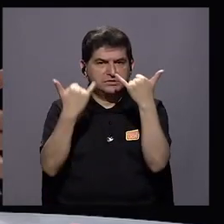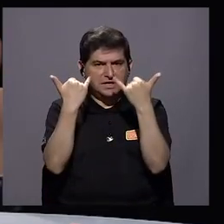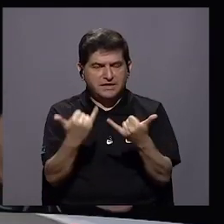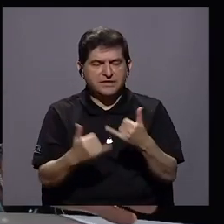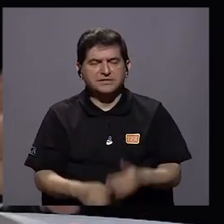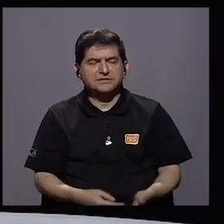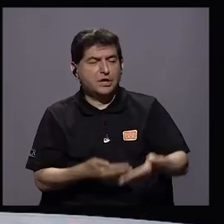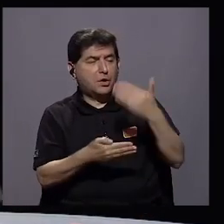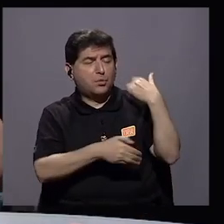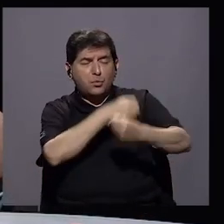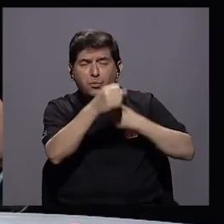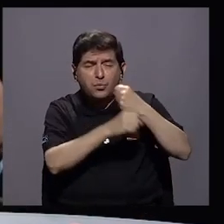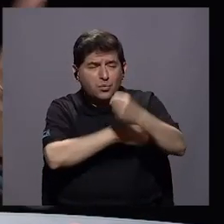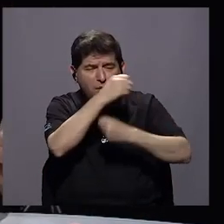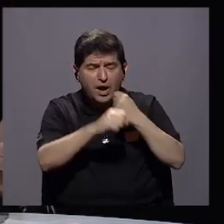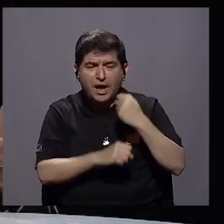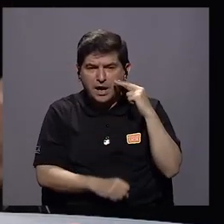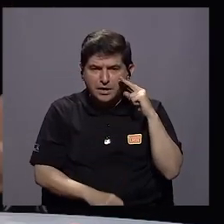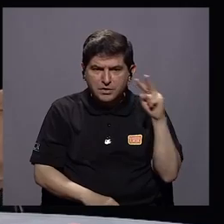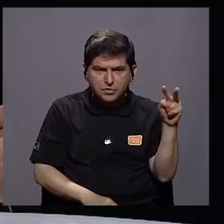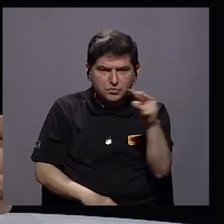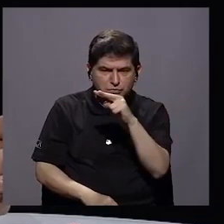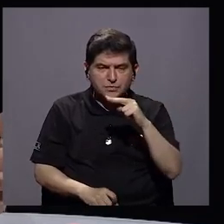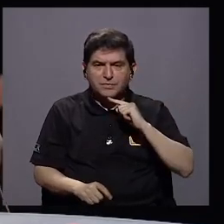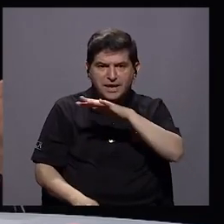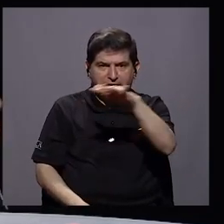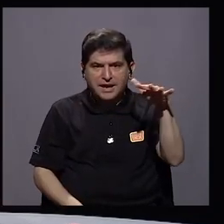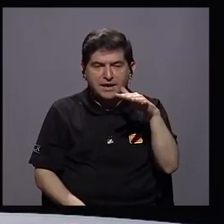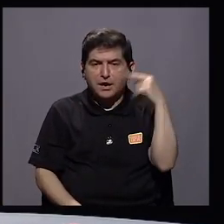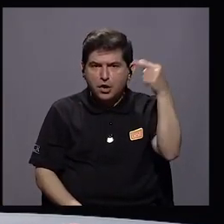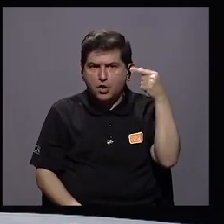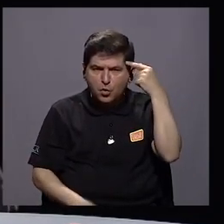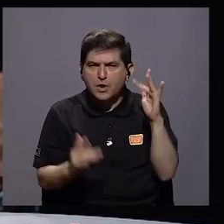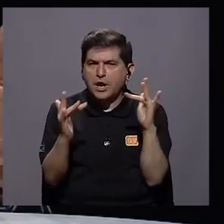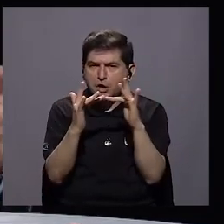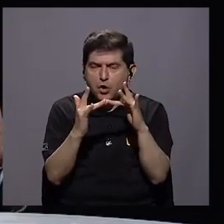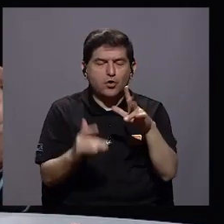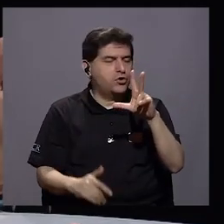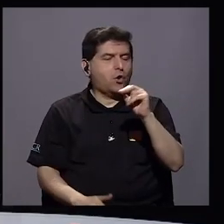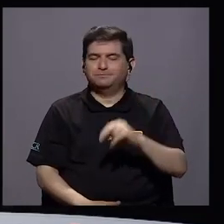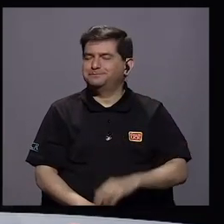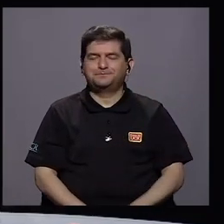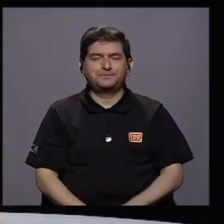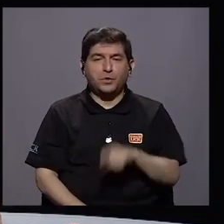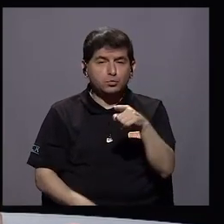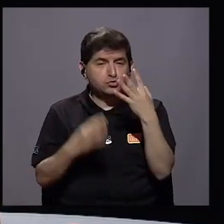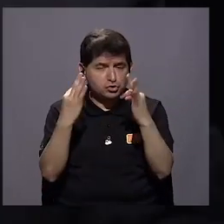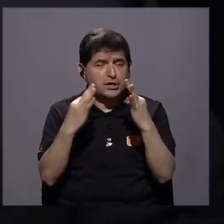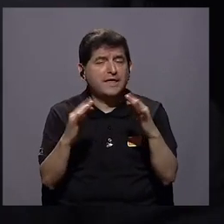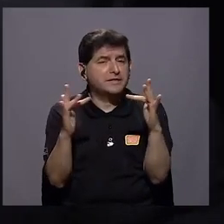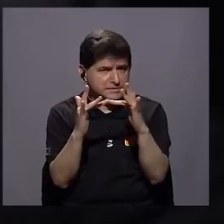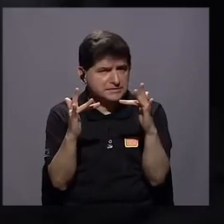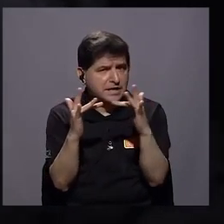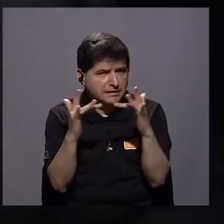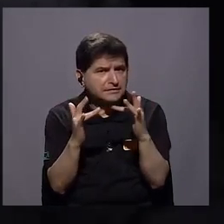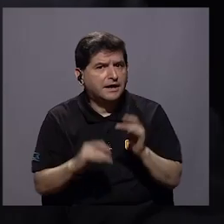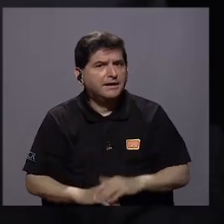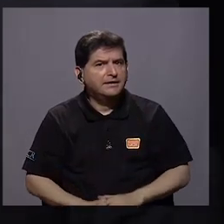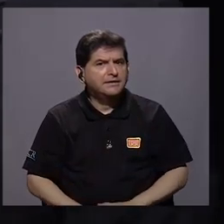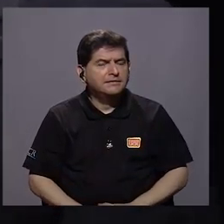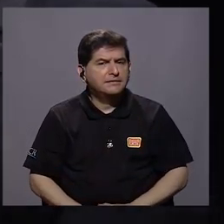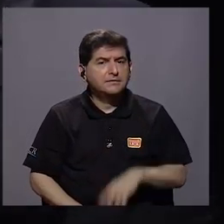venido desde tantos años viendo esta realidad y entendiéndola muy bien? ¿Se ha acercado al gobierno? ¿Ustedes no han hecho el esfuerzo también por acercarse?